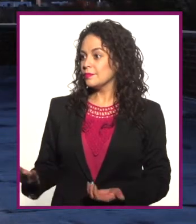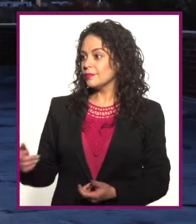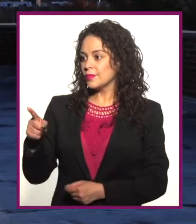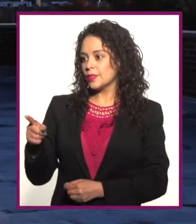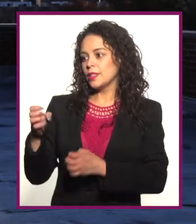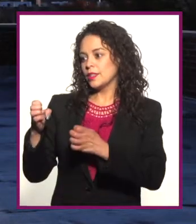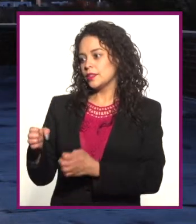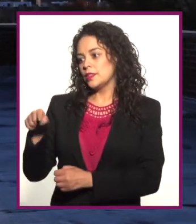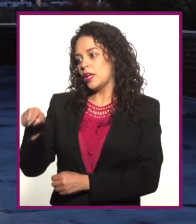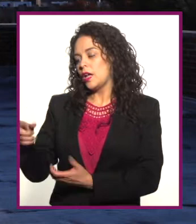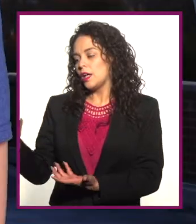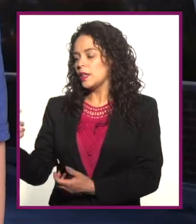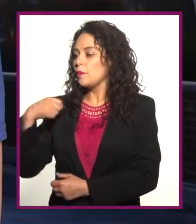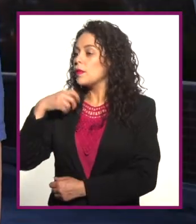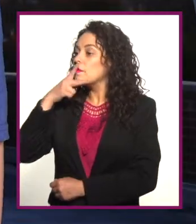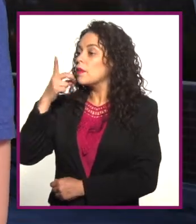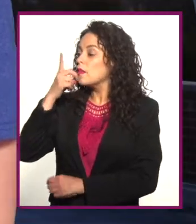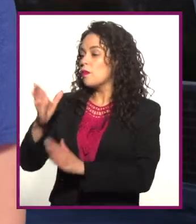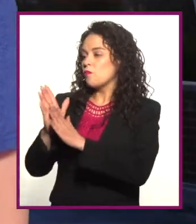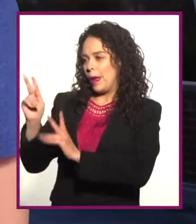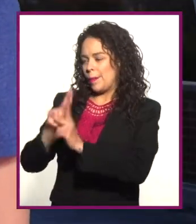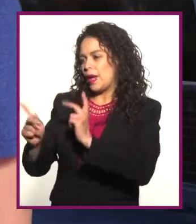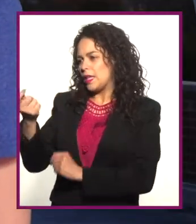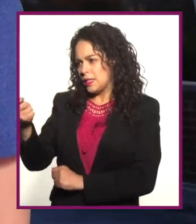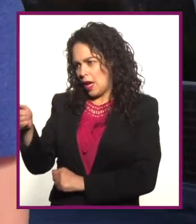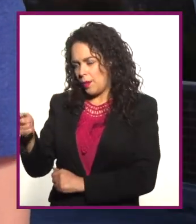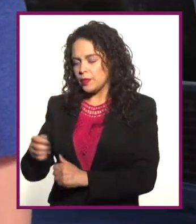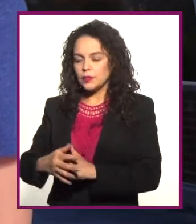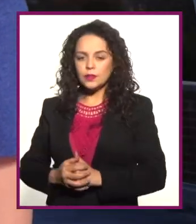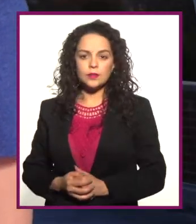Ay, aquí estás, Hugo. Dice mi papá que si nos prestas tus llaves.